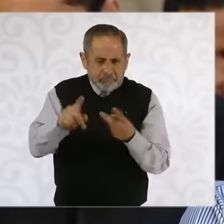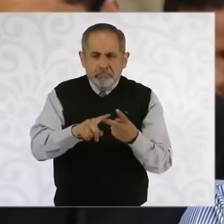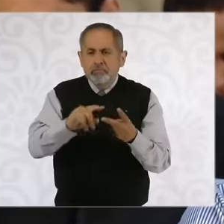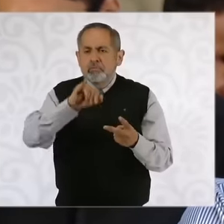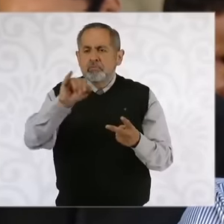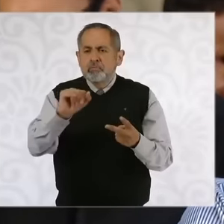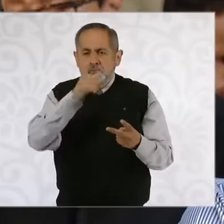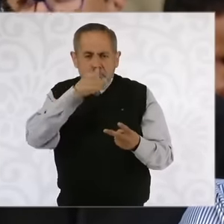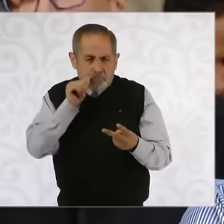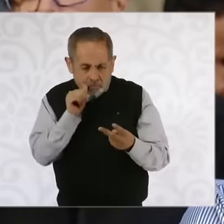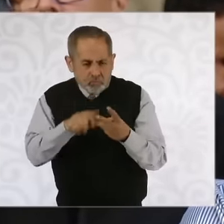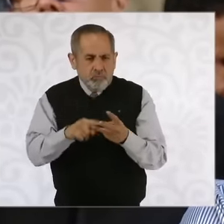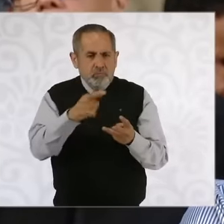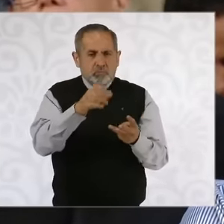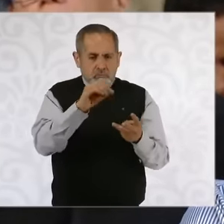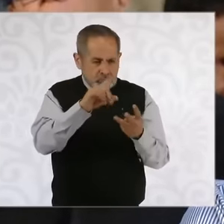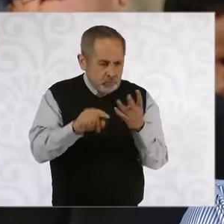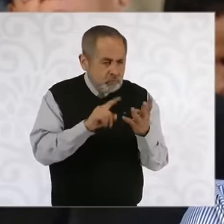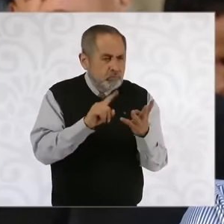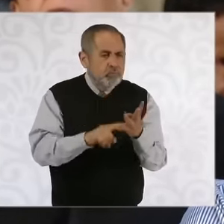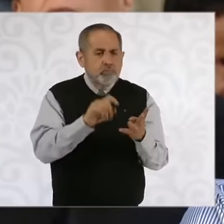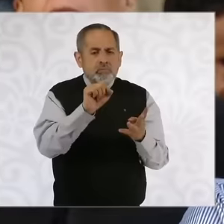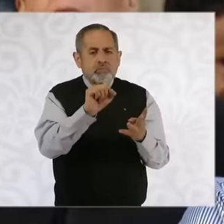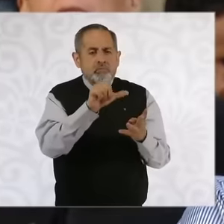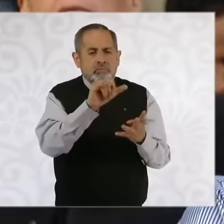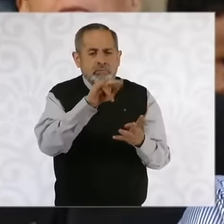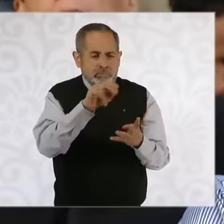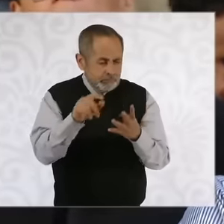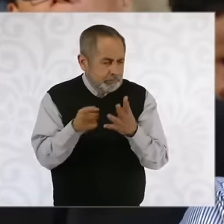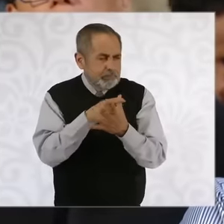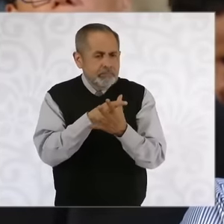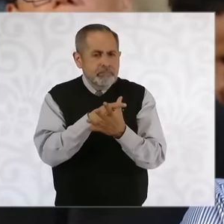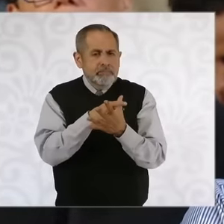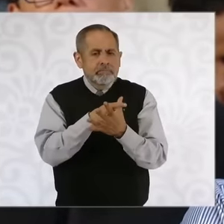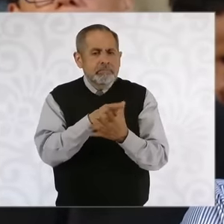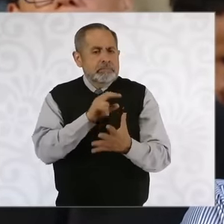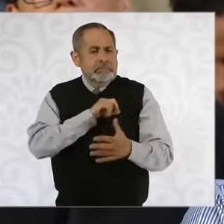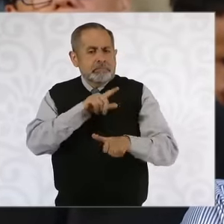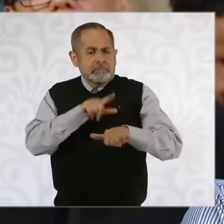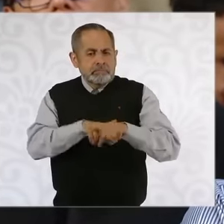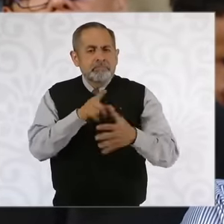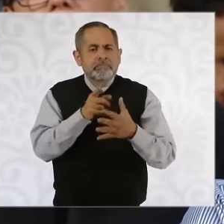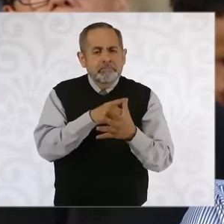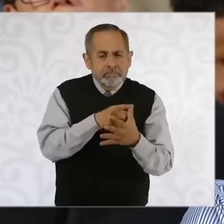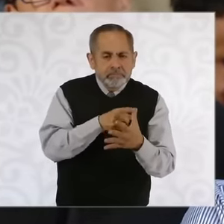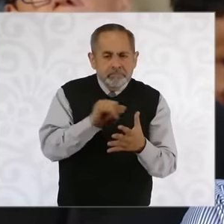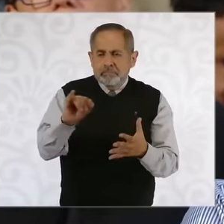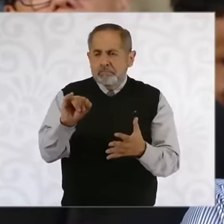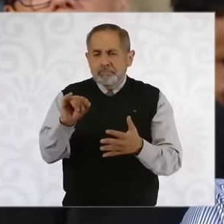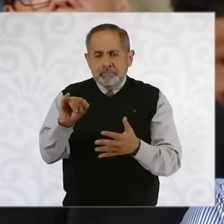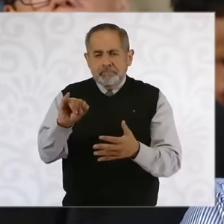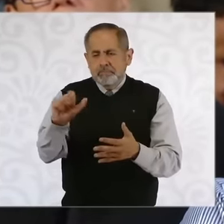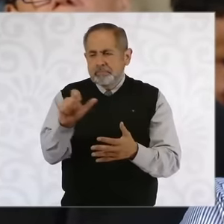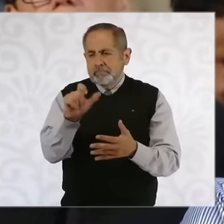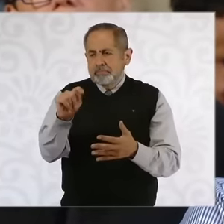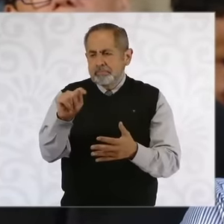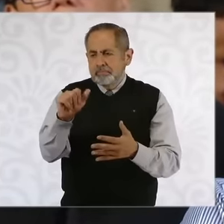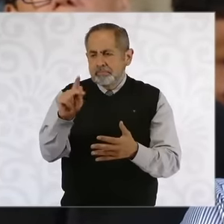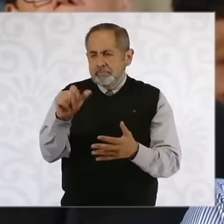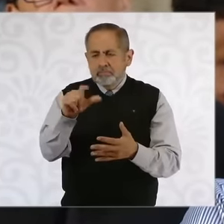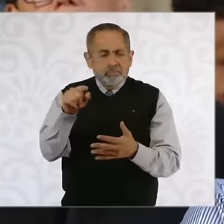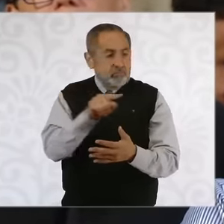Juárez, al Hospital General Joaco, al Hospital Magdalena de las Salinas, a la Clínica de Especialidades en Ixtapaluca, y en